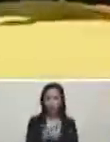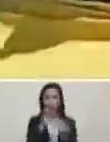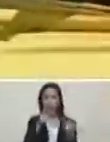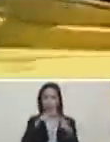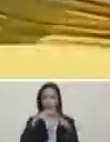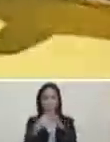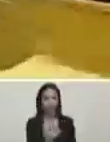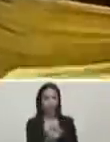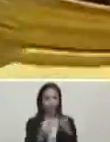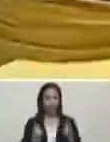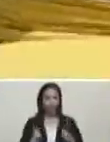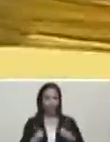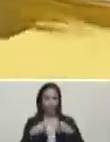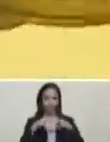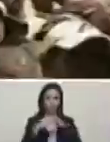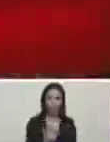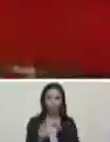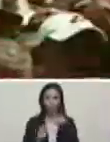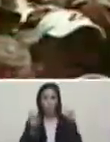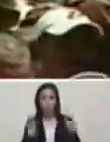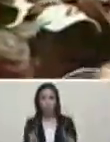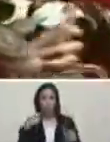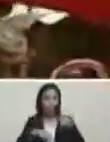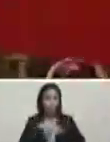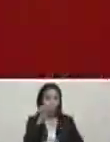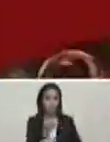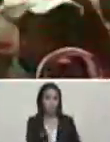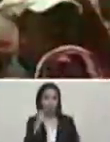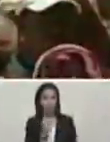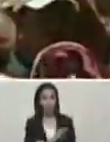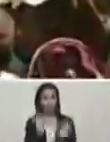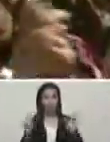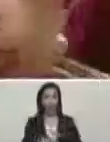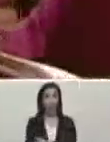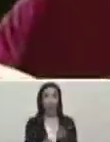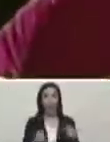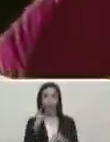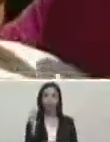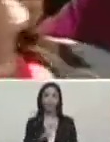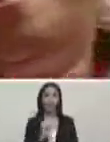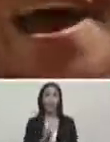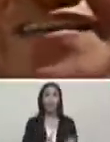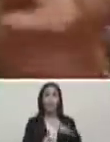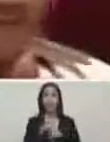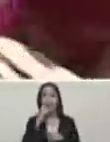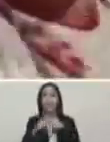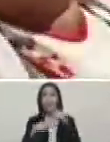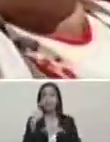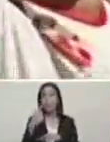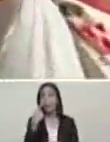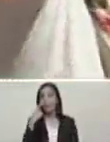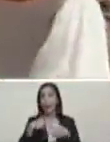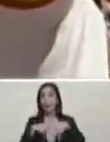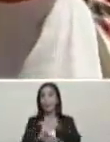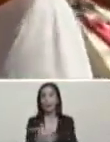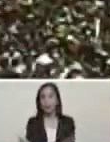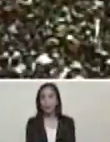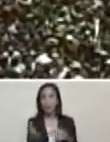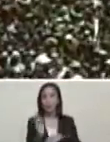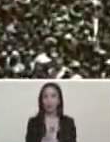barrios. Es único, pues, y eso es convocado de un día para otro. Forma parte